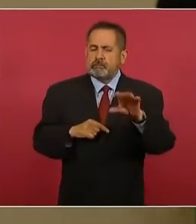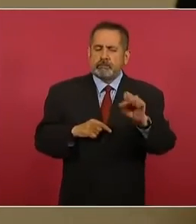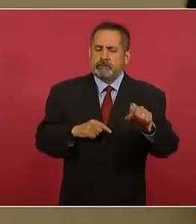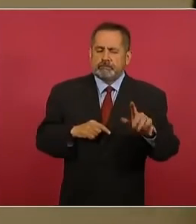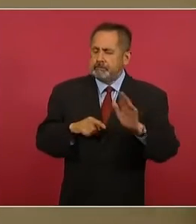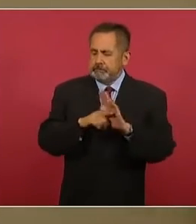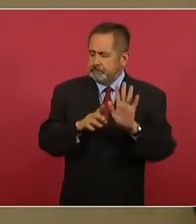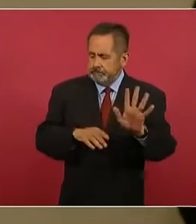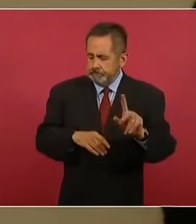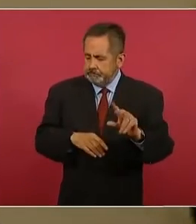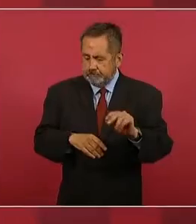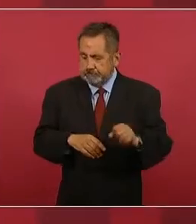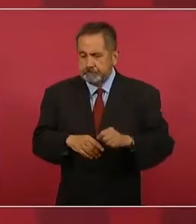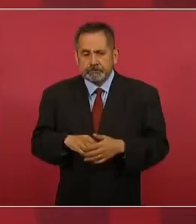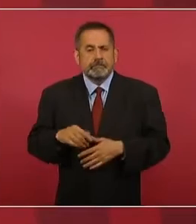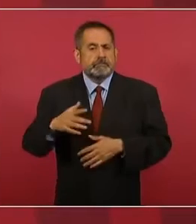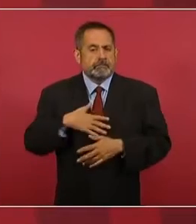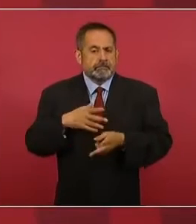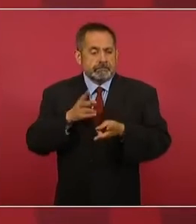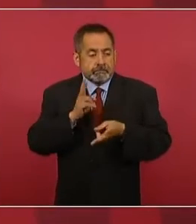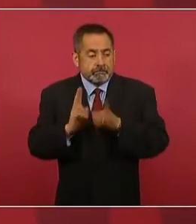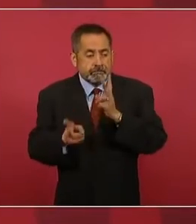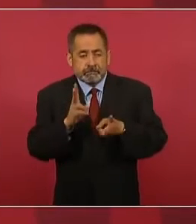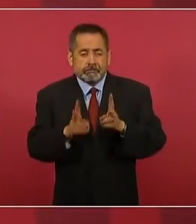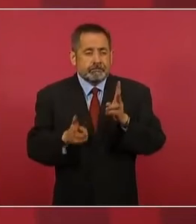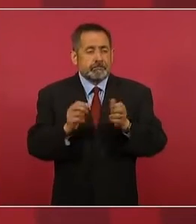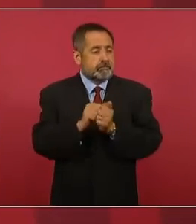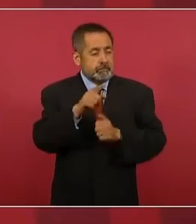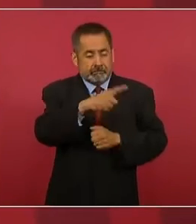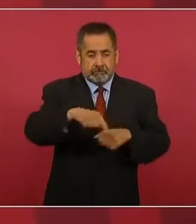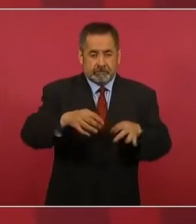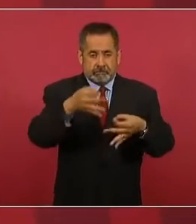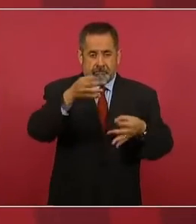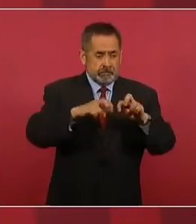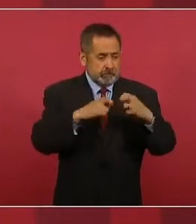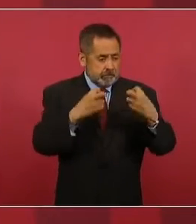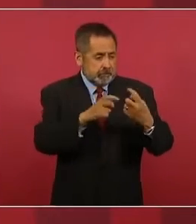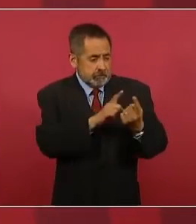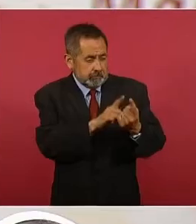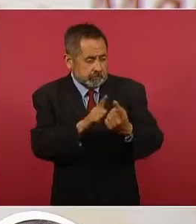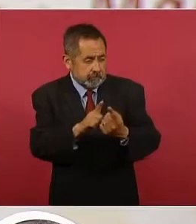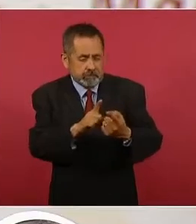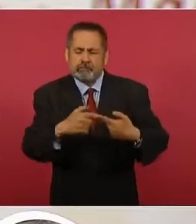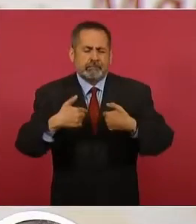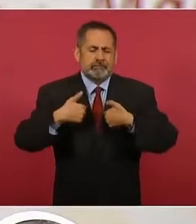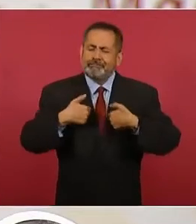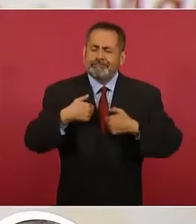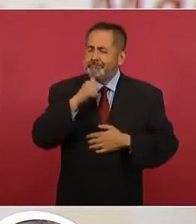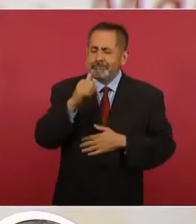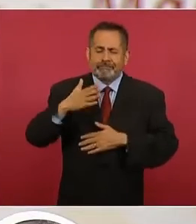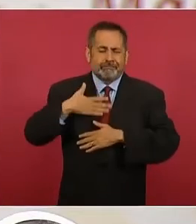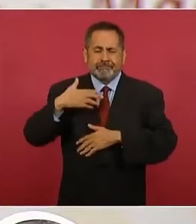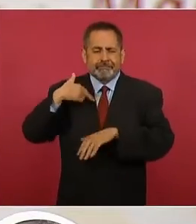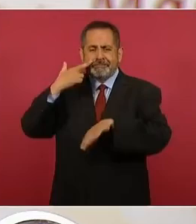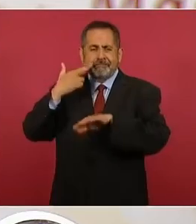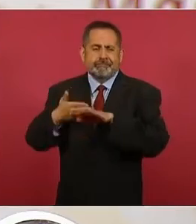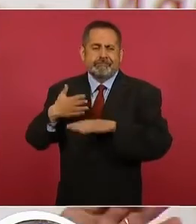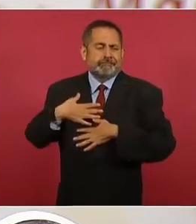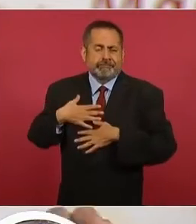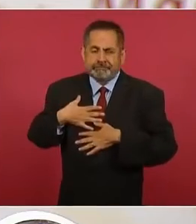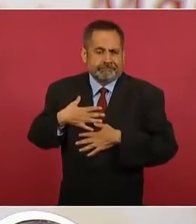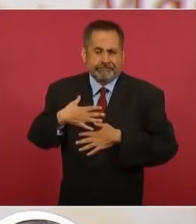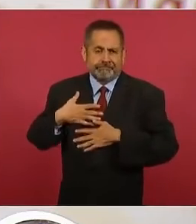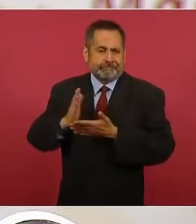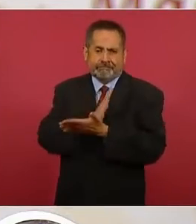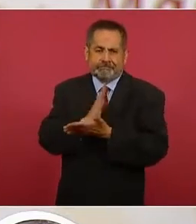No platiqué desde luego con ninguno de los magistrados porque no corresponde a nosotros esa tarea.